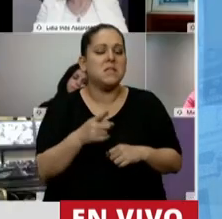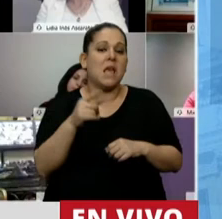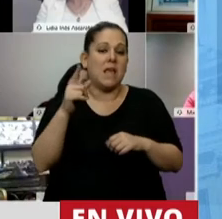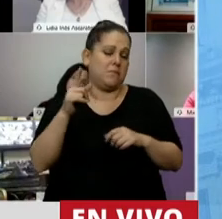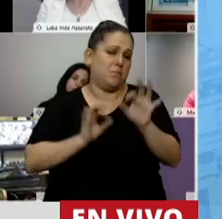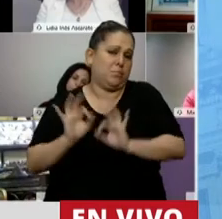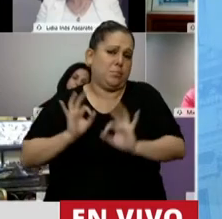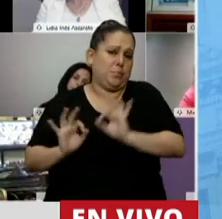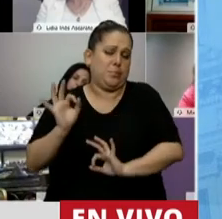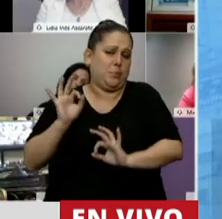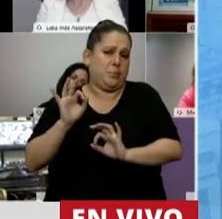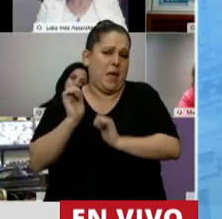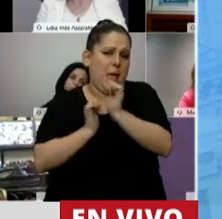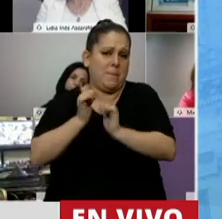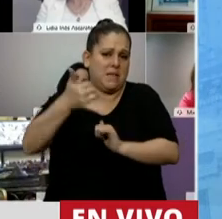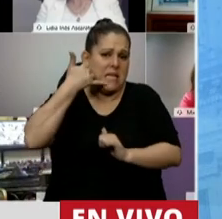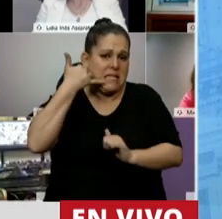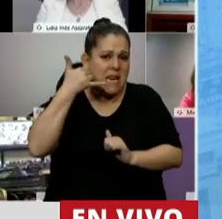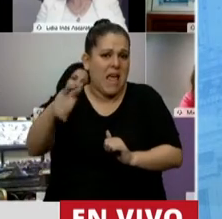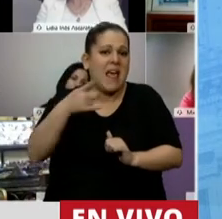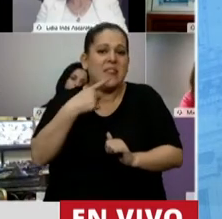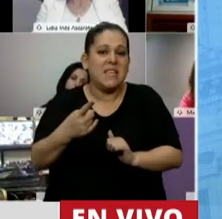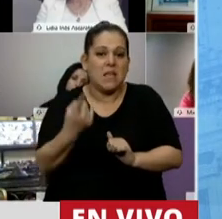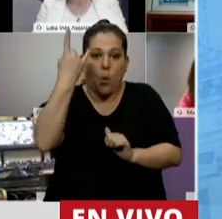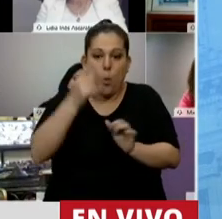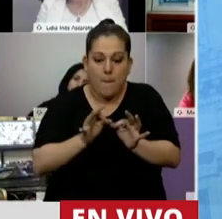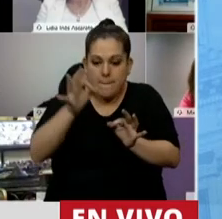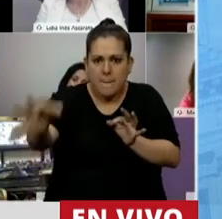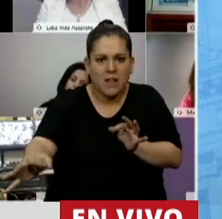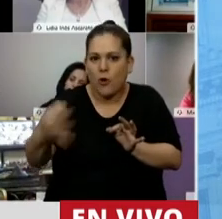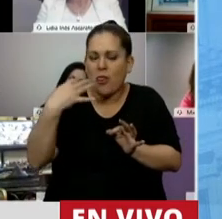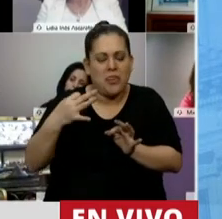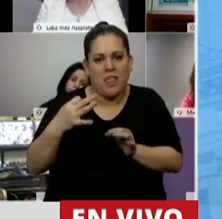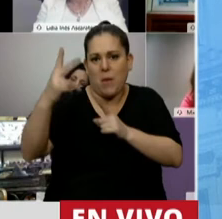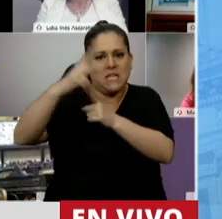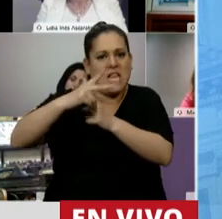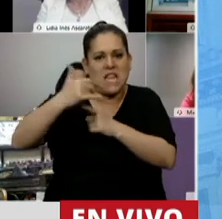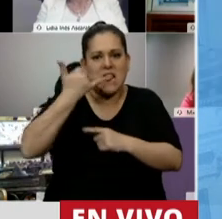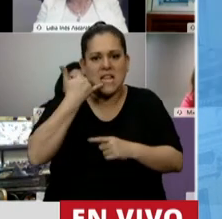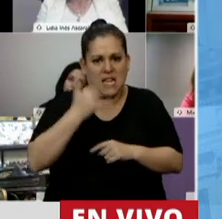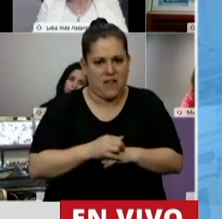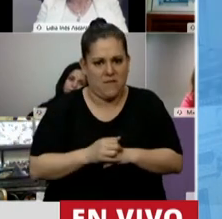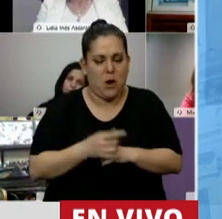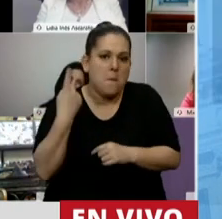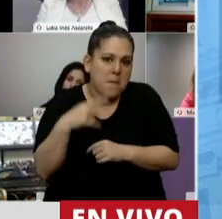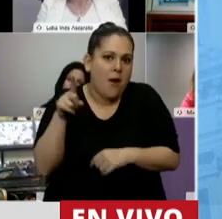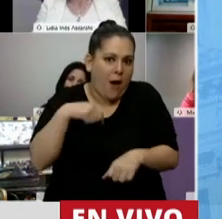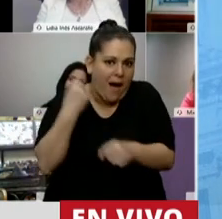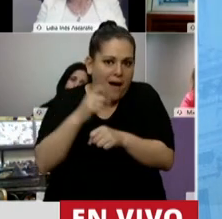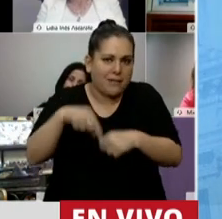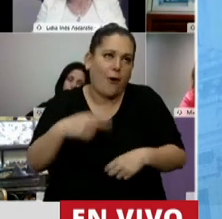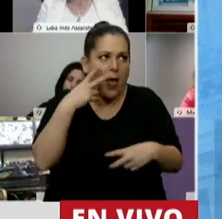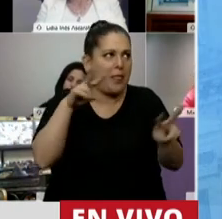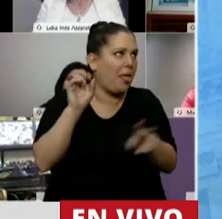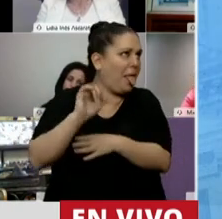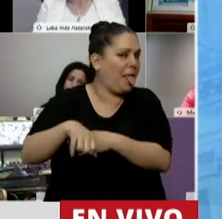de los 90, ni un metro de ruta nacional tenía que quedar sin cobertura, pero se vienen haciendo las distraídas. Y